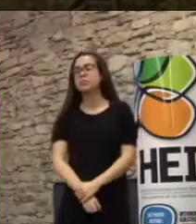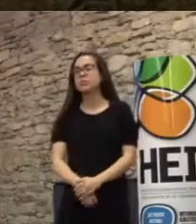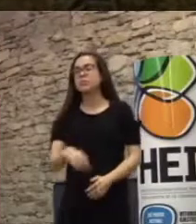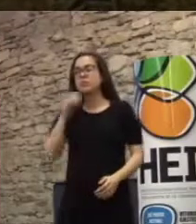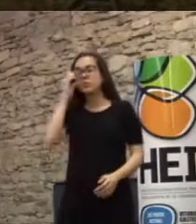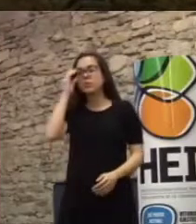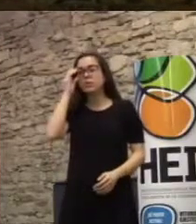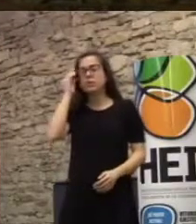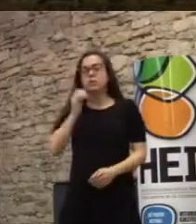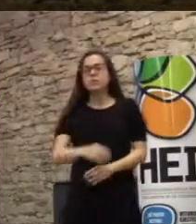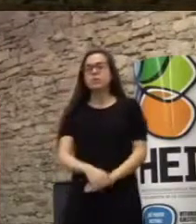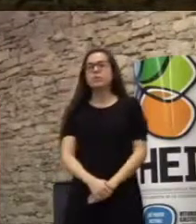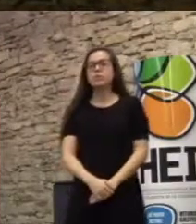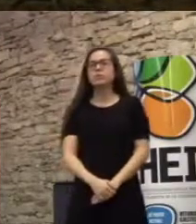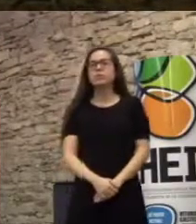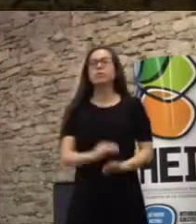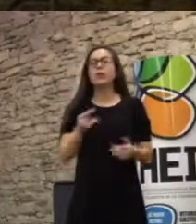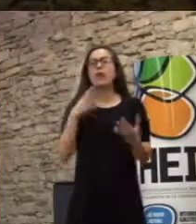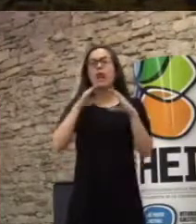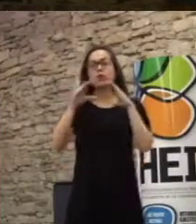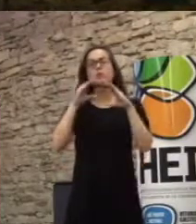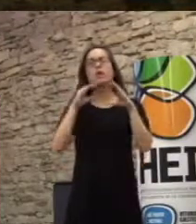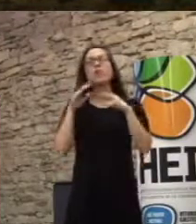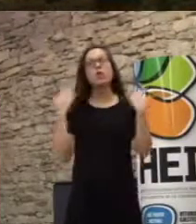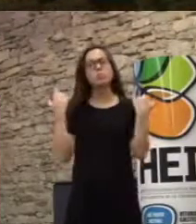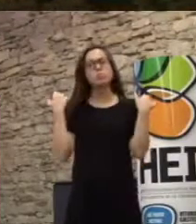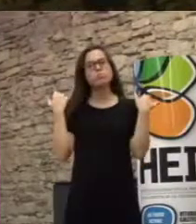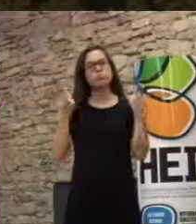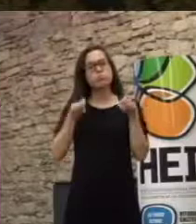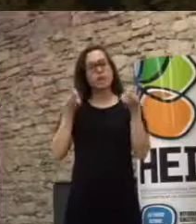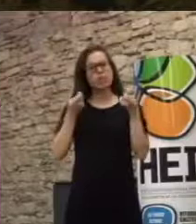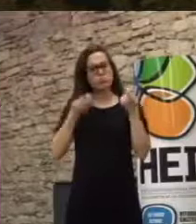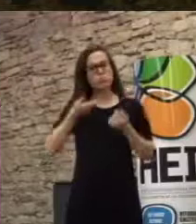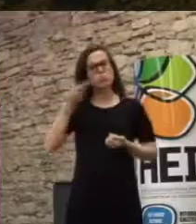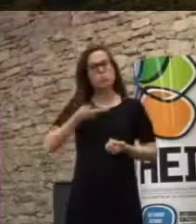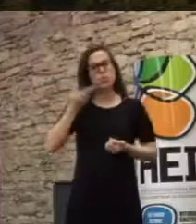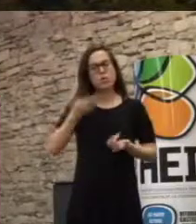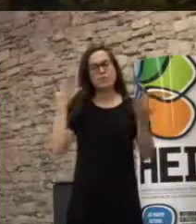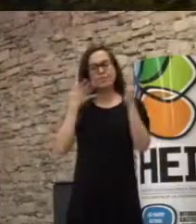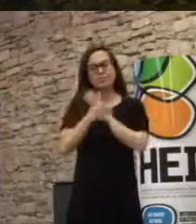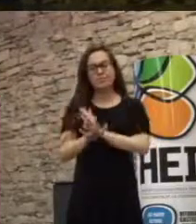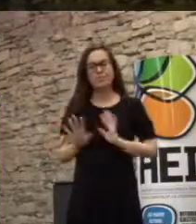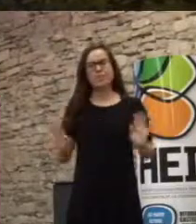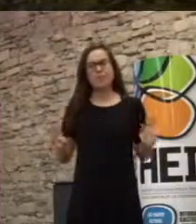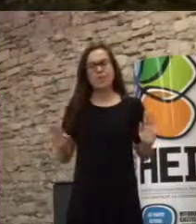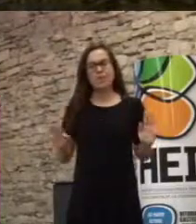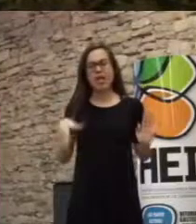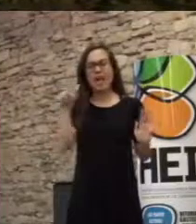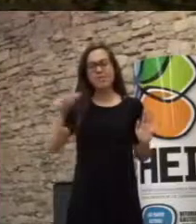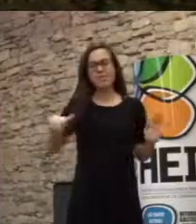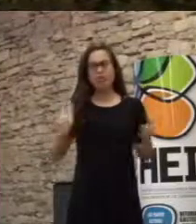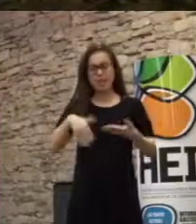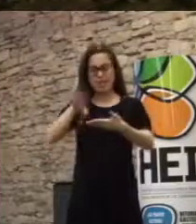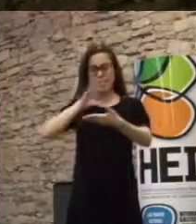tienen un peso específico en la comunicación ojo un peso específico en lo que influye en las personas que te escuchan